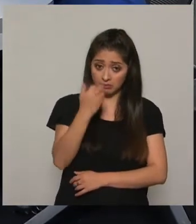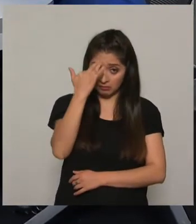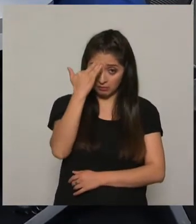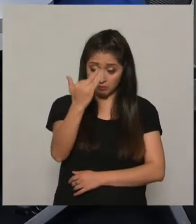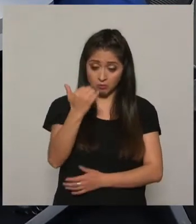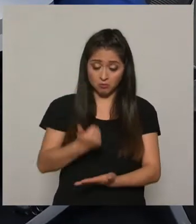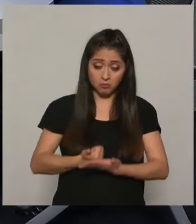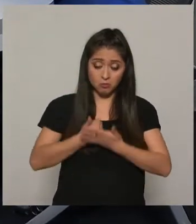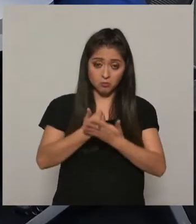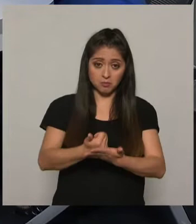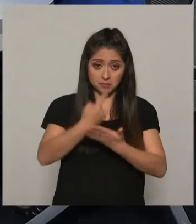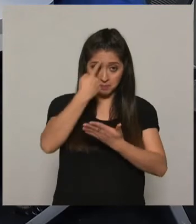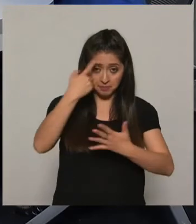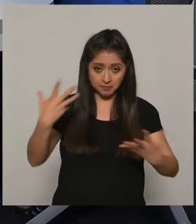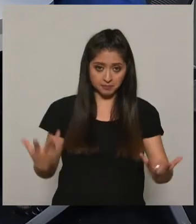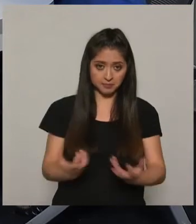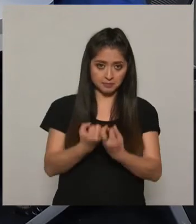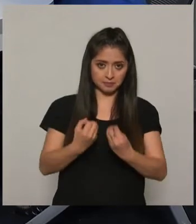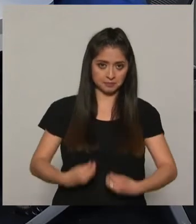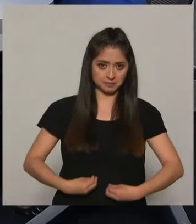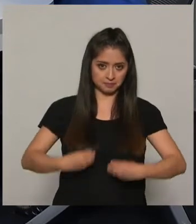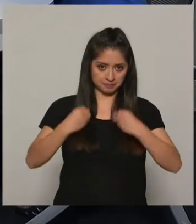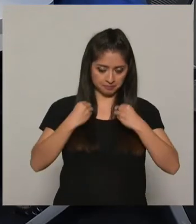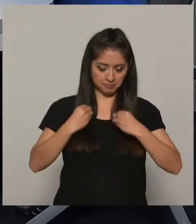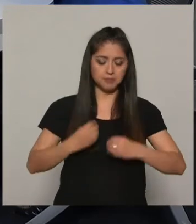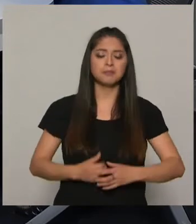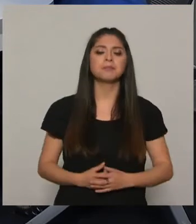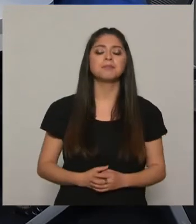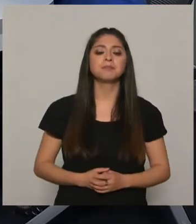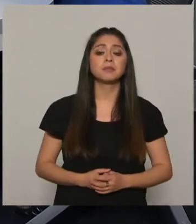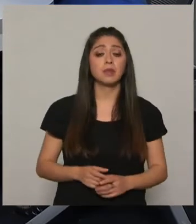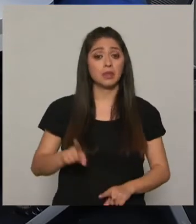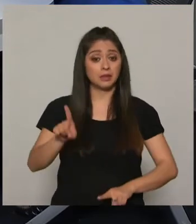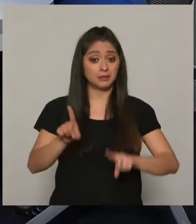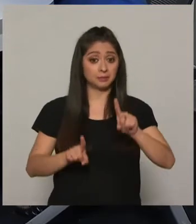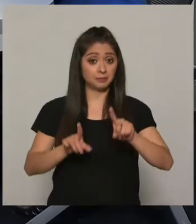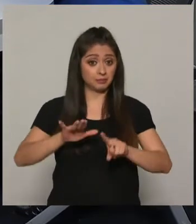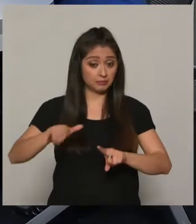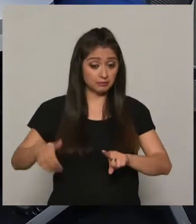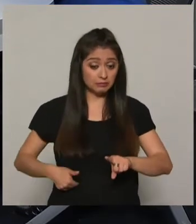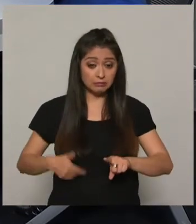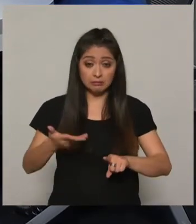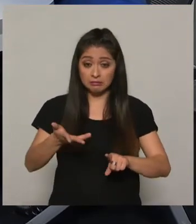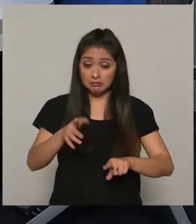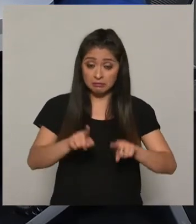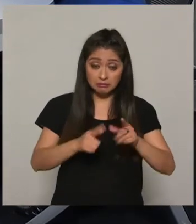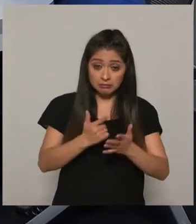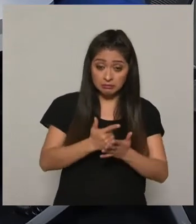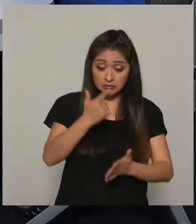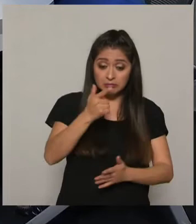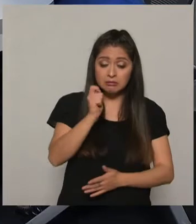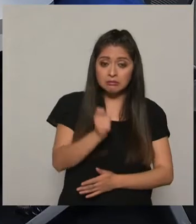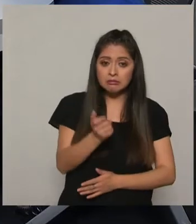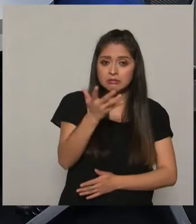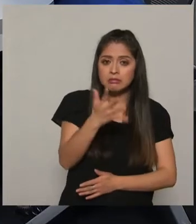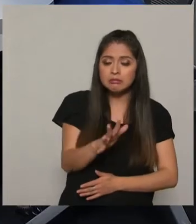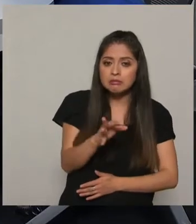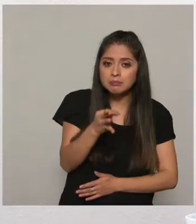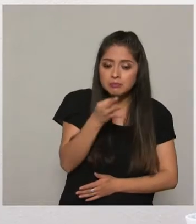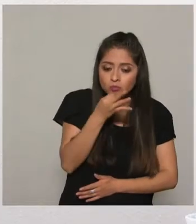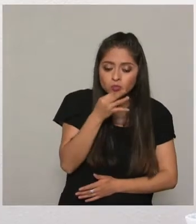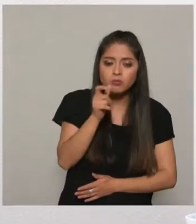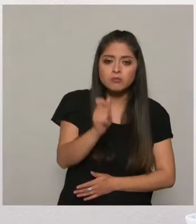vida. Sí, cuando sucede el accidente, dependiendo de la severidad, tenemos estos 10 minutos como para poder poner